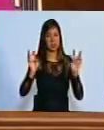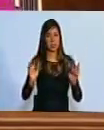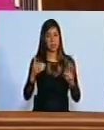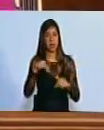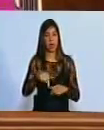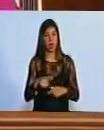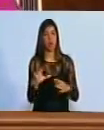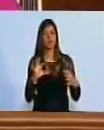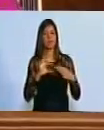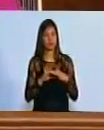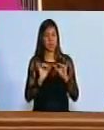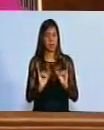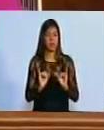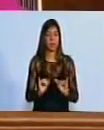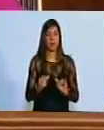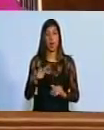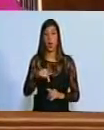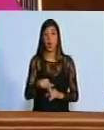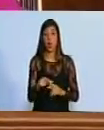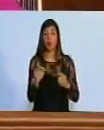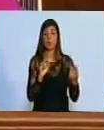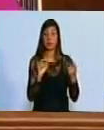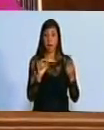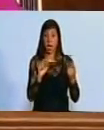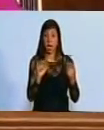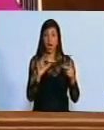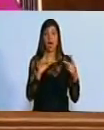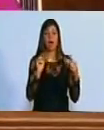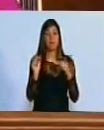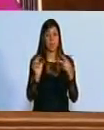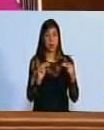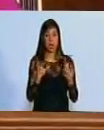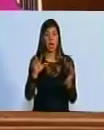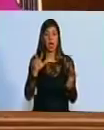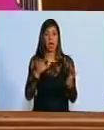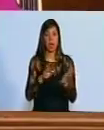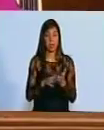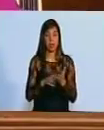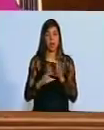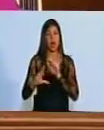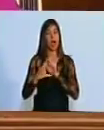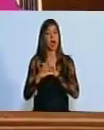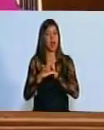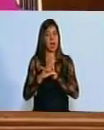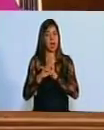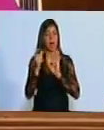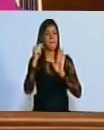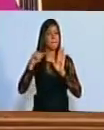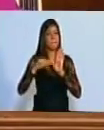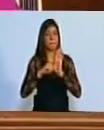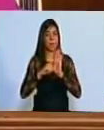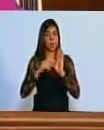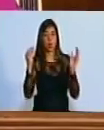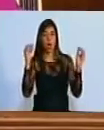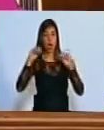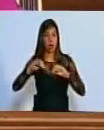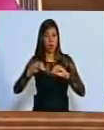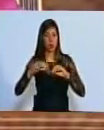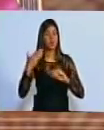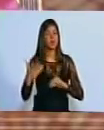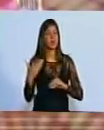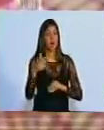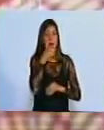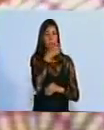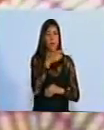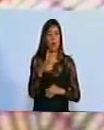lo vincula. Hoy estaremos aprobando la ley de precios acordados, un instrumento para nuestro